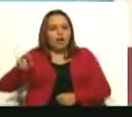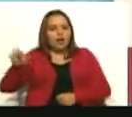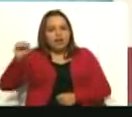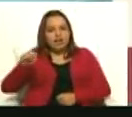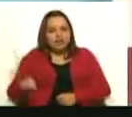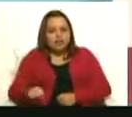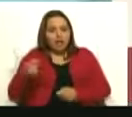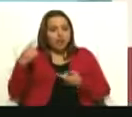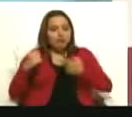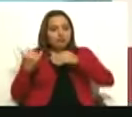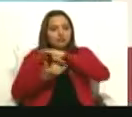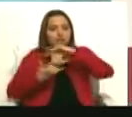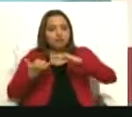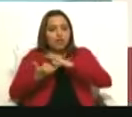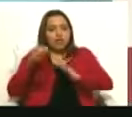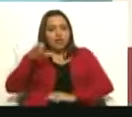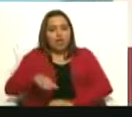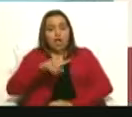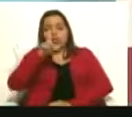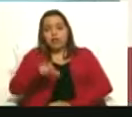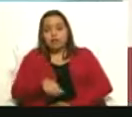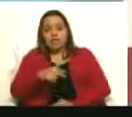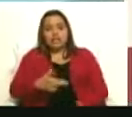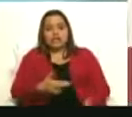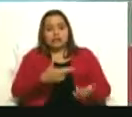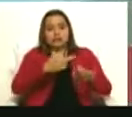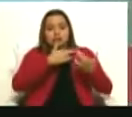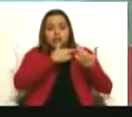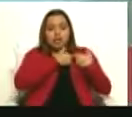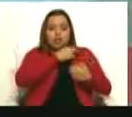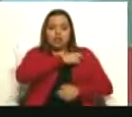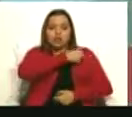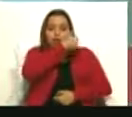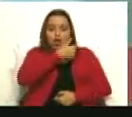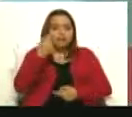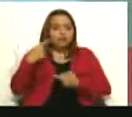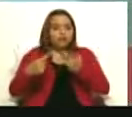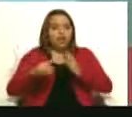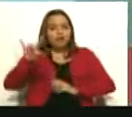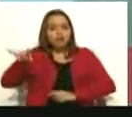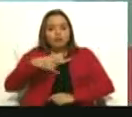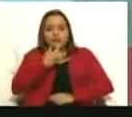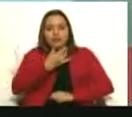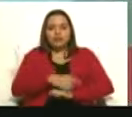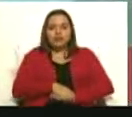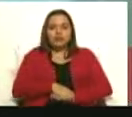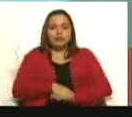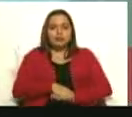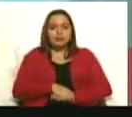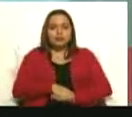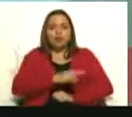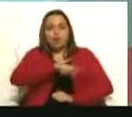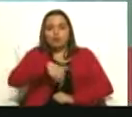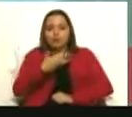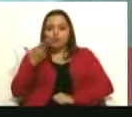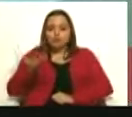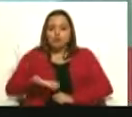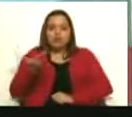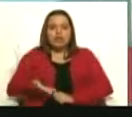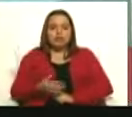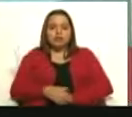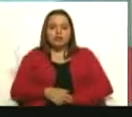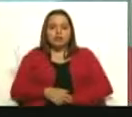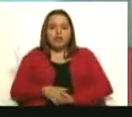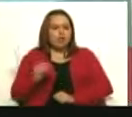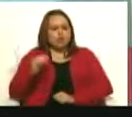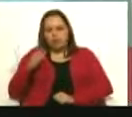Estado, rectores de las universidades. Realmente, para nosotros es muy importante. No venimos